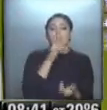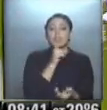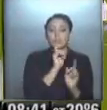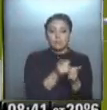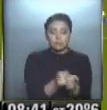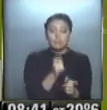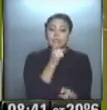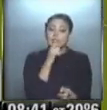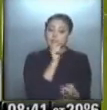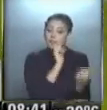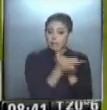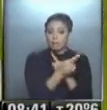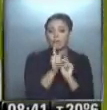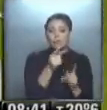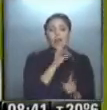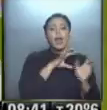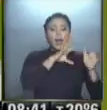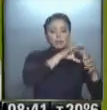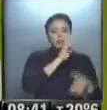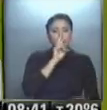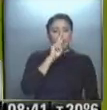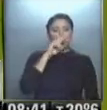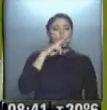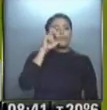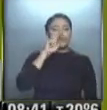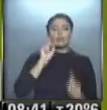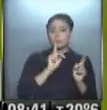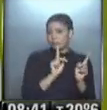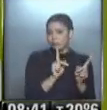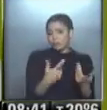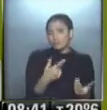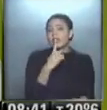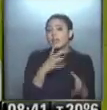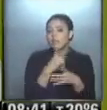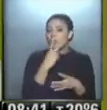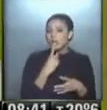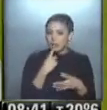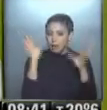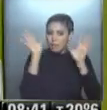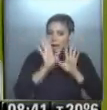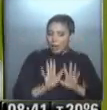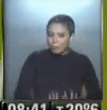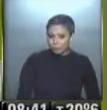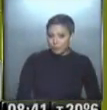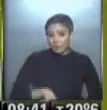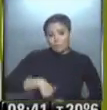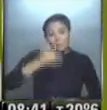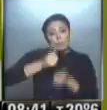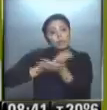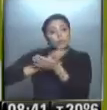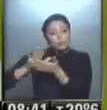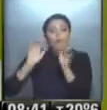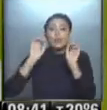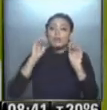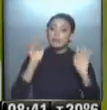así, de todos modos, Barovero seguramente seguirá siendo el arquero de River, por lo cual River se prepara para un torneo nuevo y